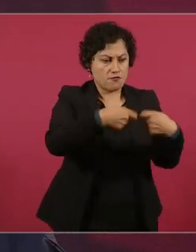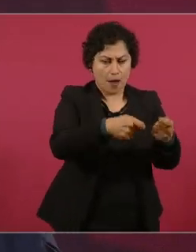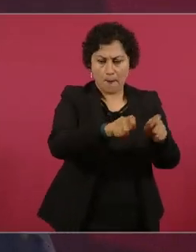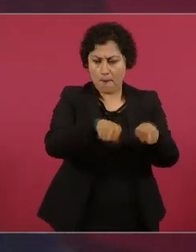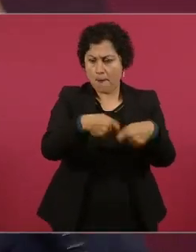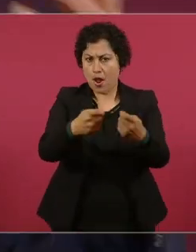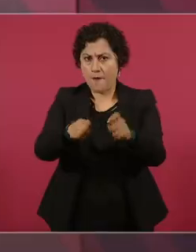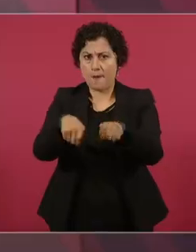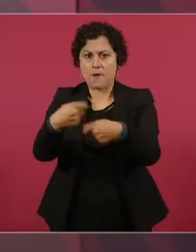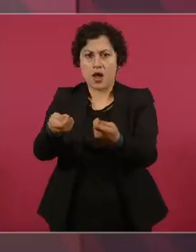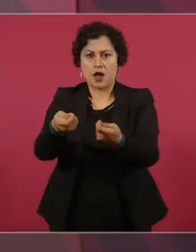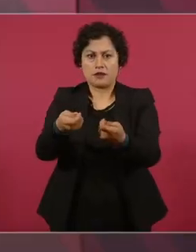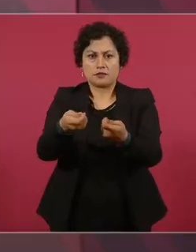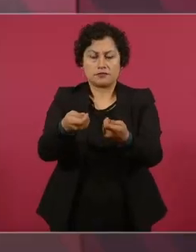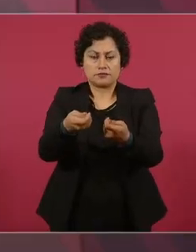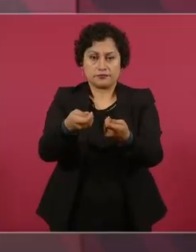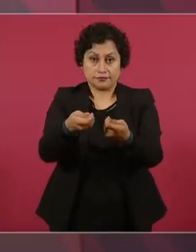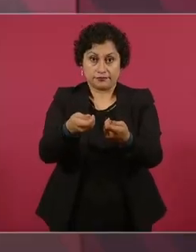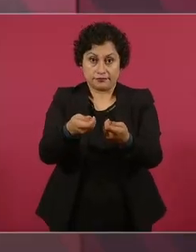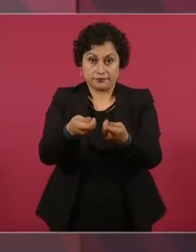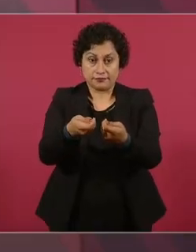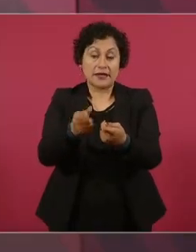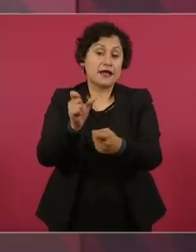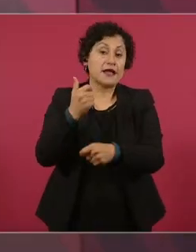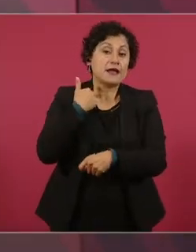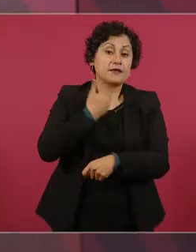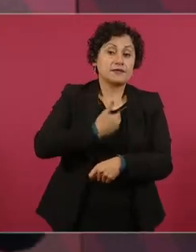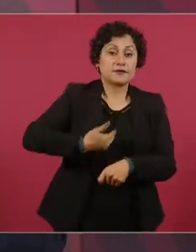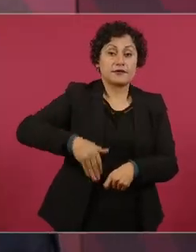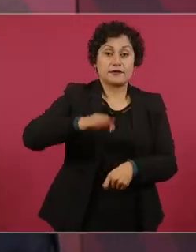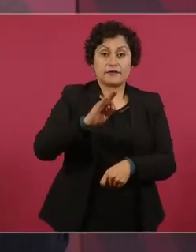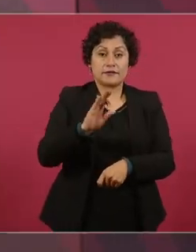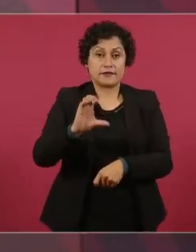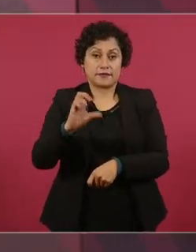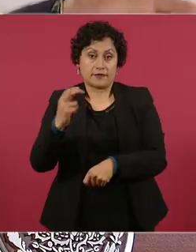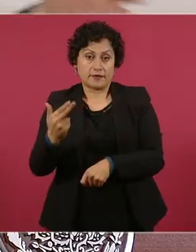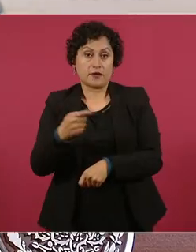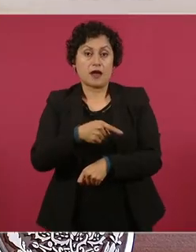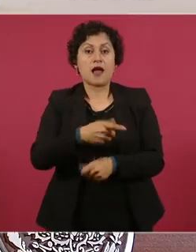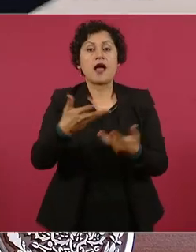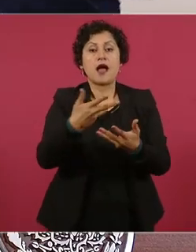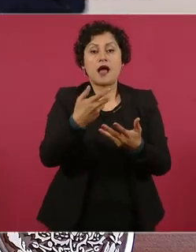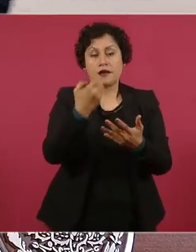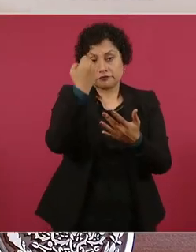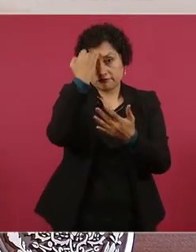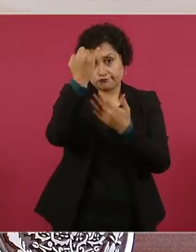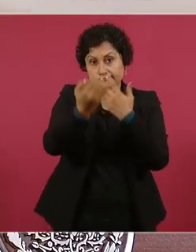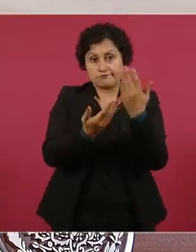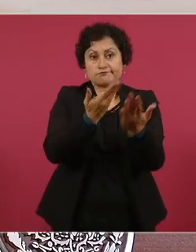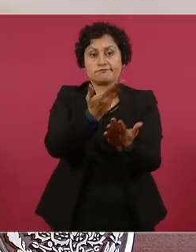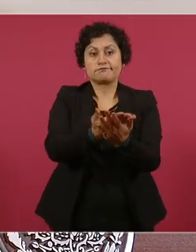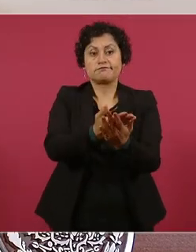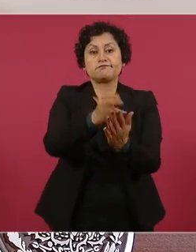Y con Calderón hizo la reforma en contra de